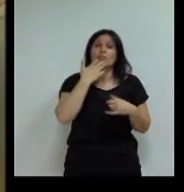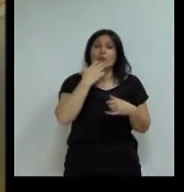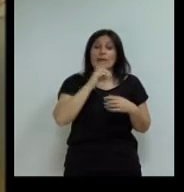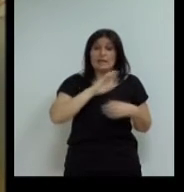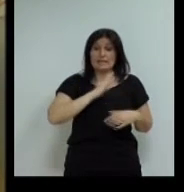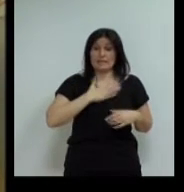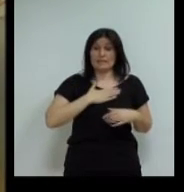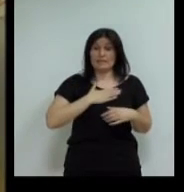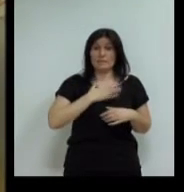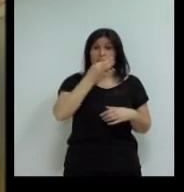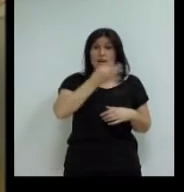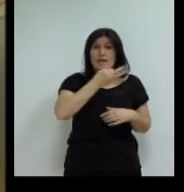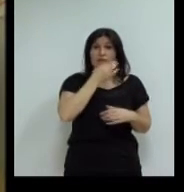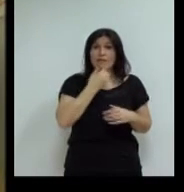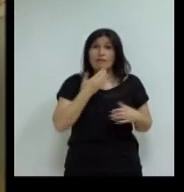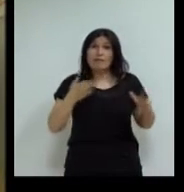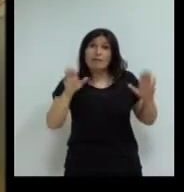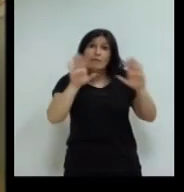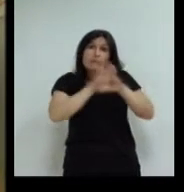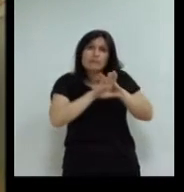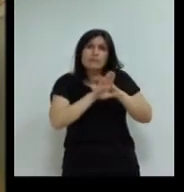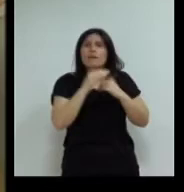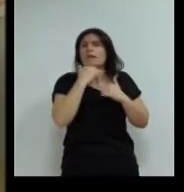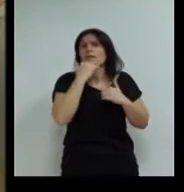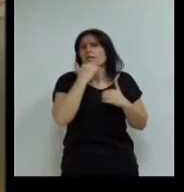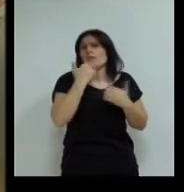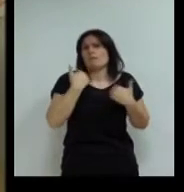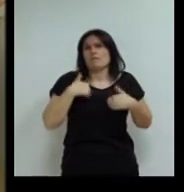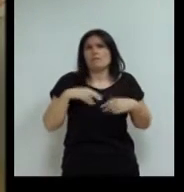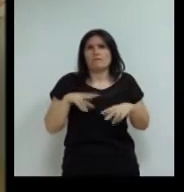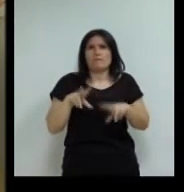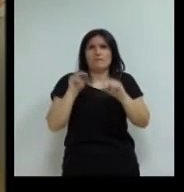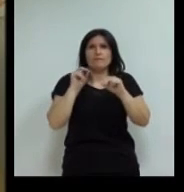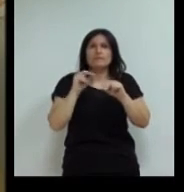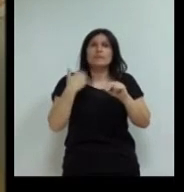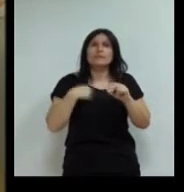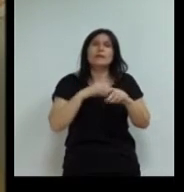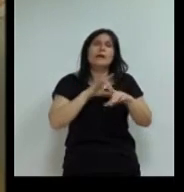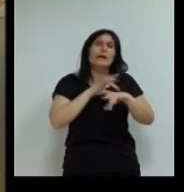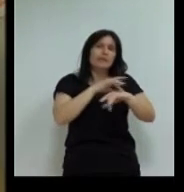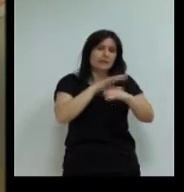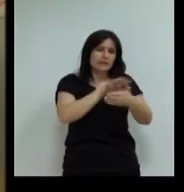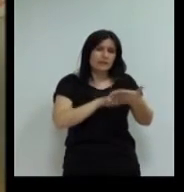tarde-noche estaría casi acabada. Entonces, una vez que está hecho el guión,